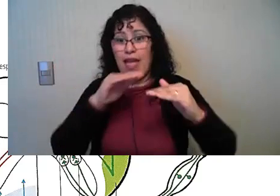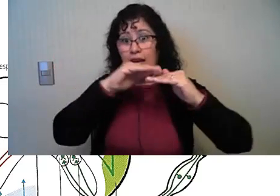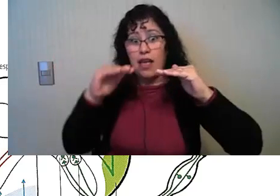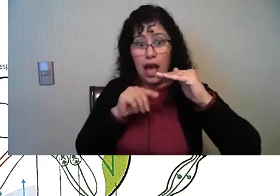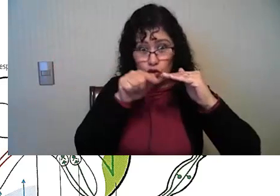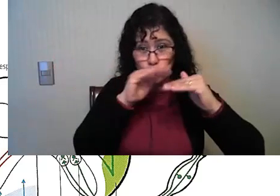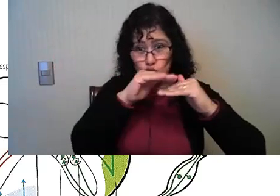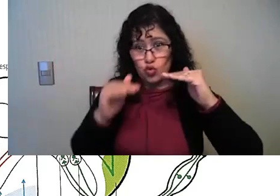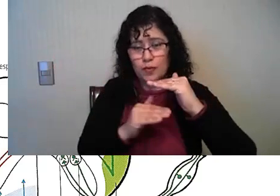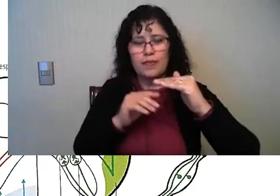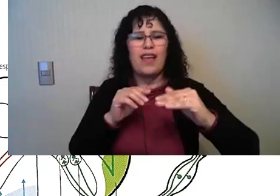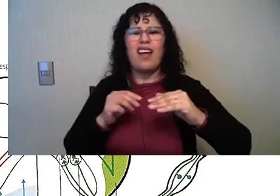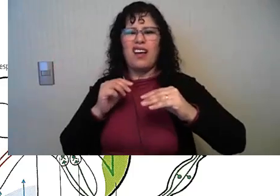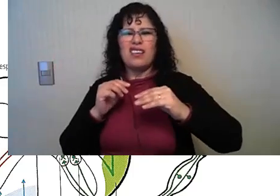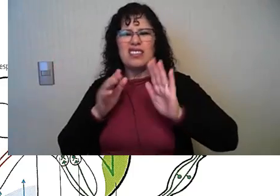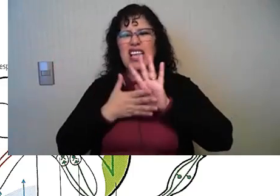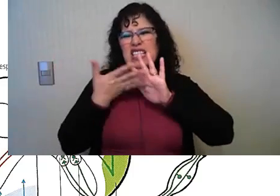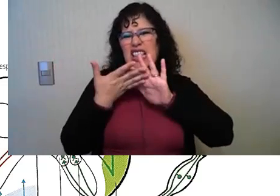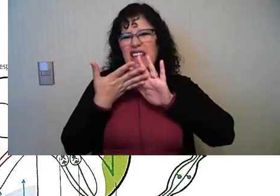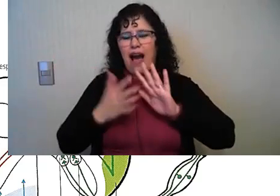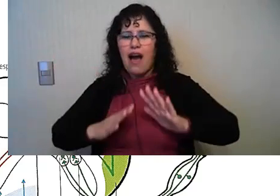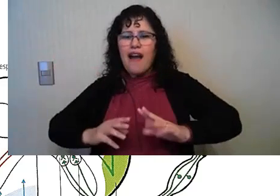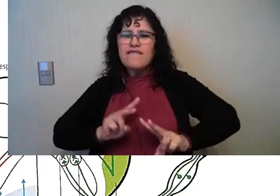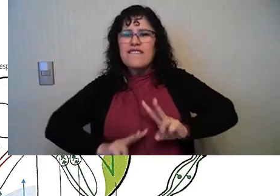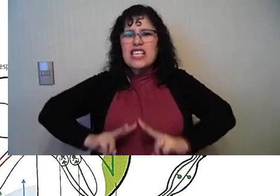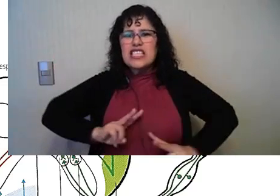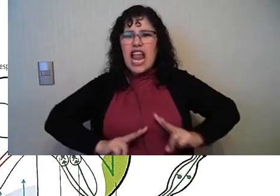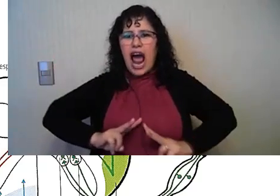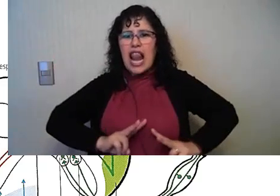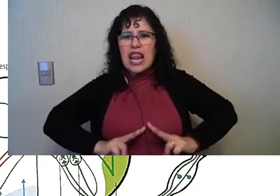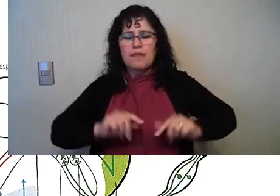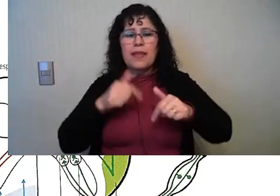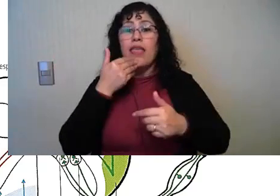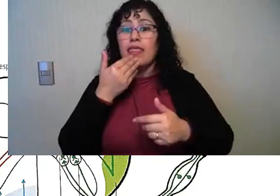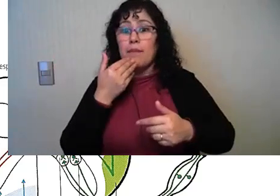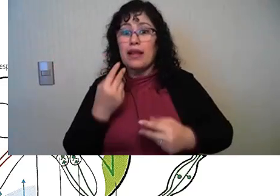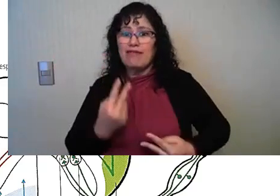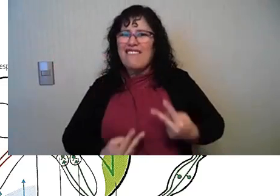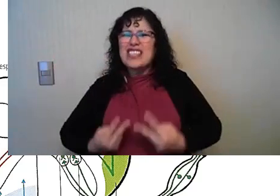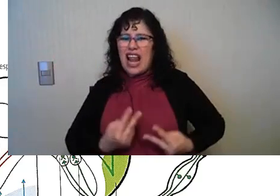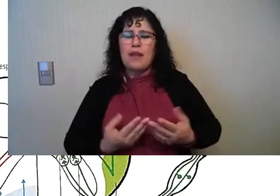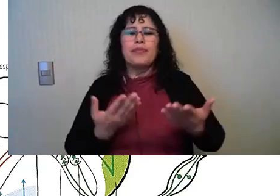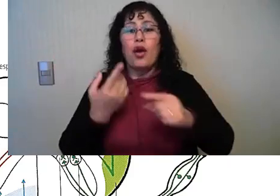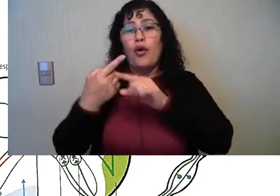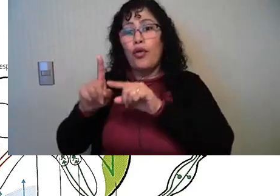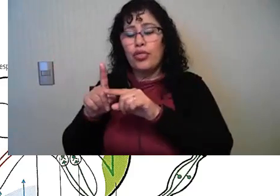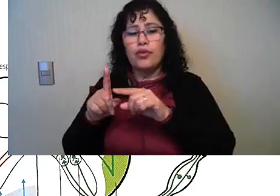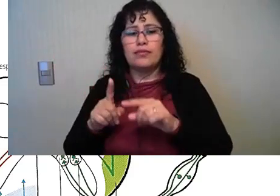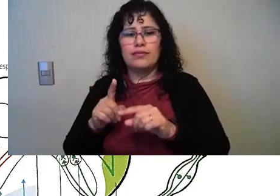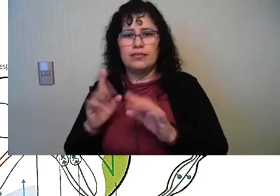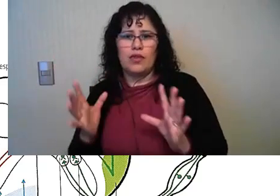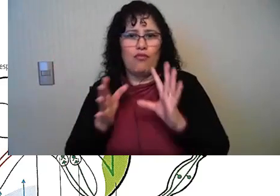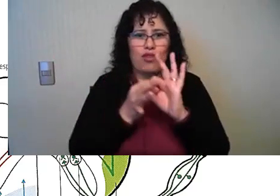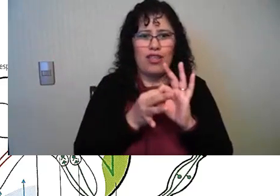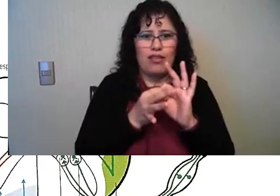¿Ya? Sensitiva visceral. Asociado también a otros elementos de control como vimos,